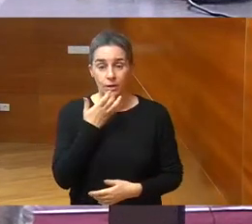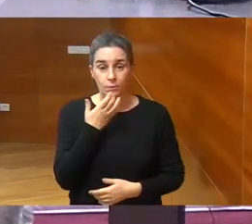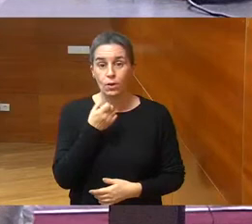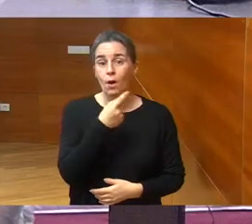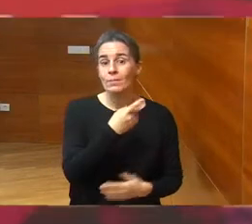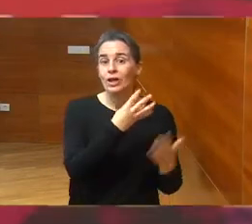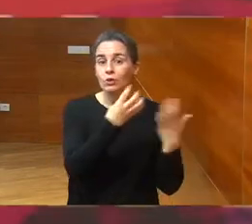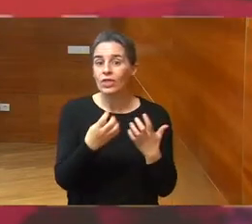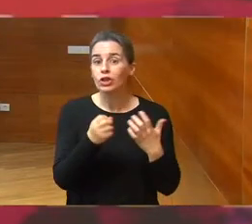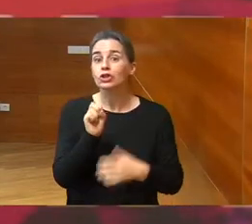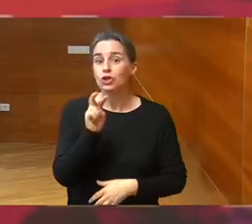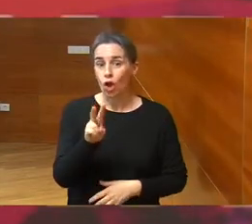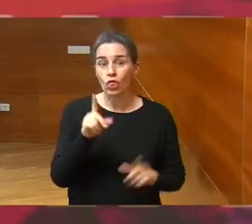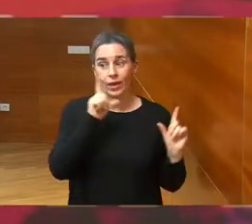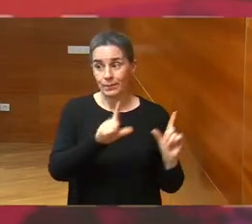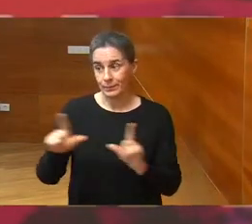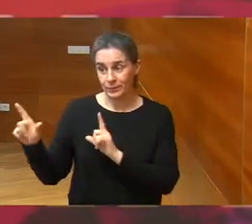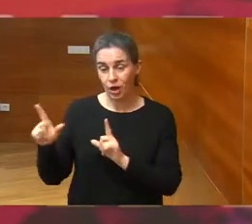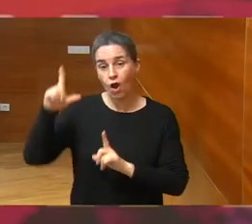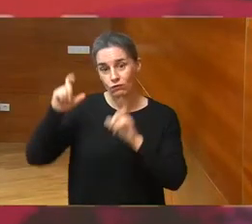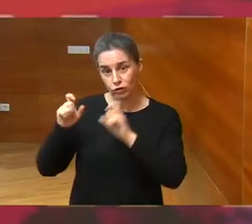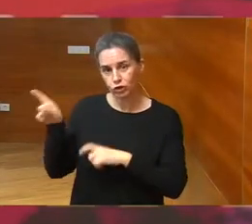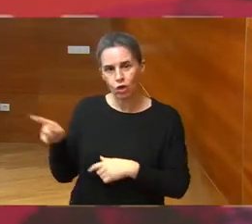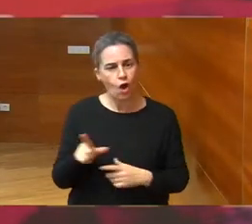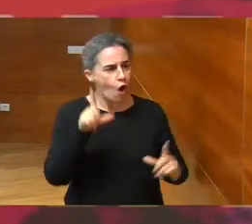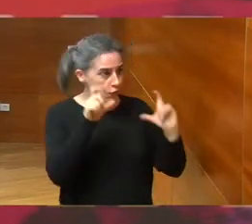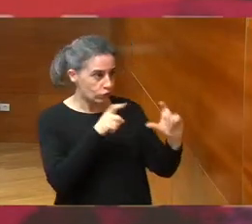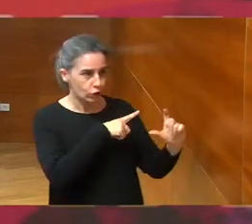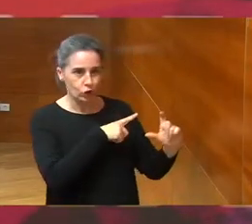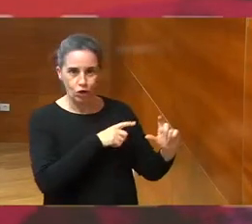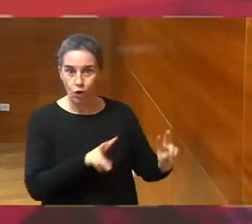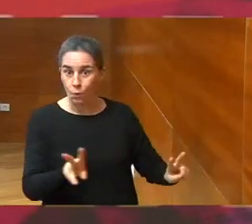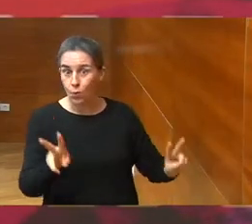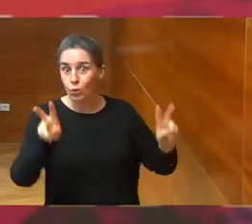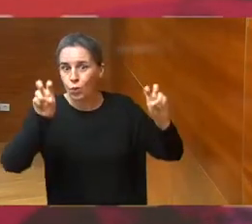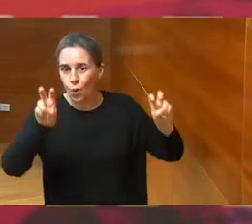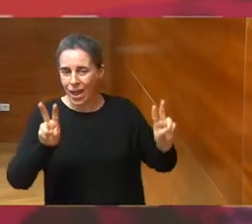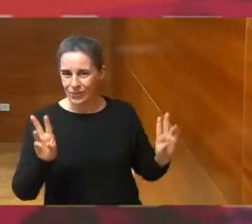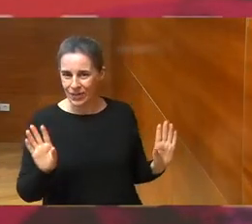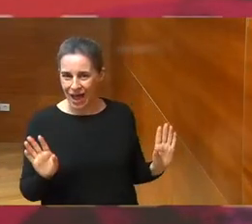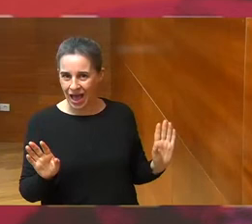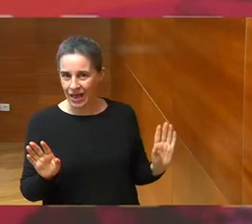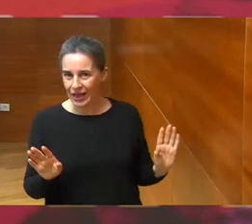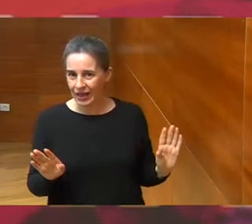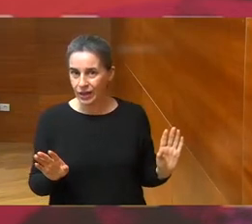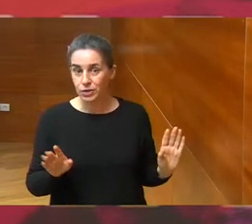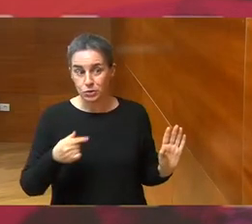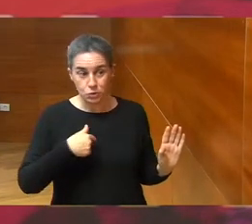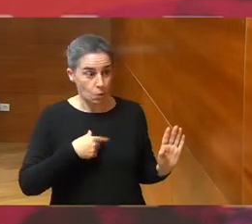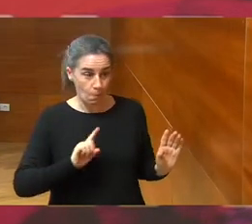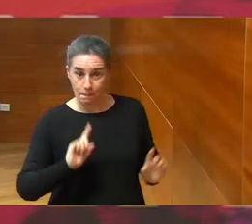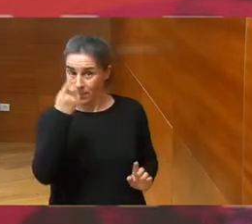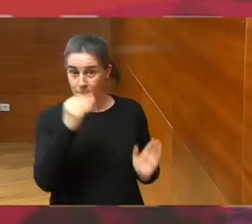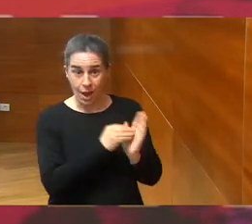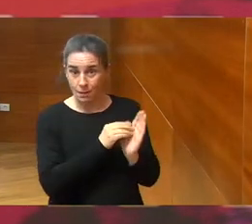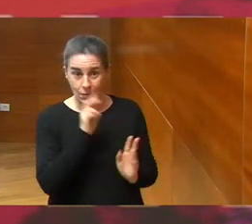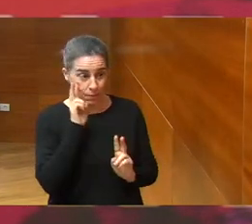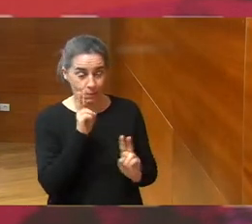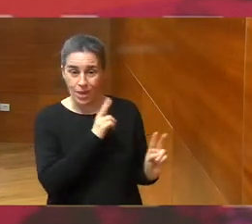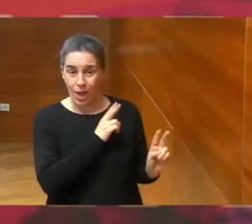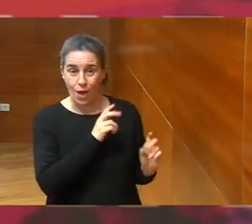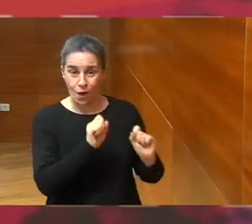estas son fotos inéditas Bueno podemos considerarlas por lo menos yo a primera vez que has hecho